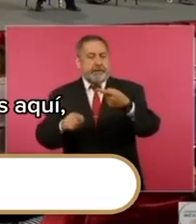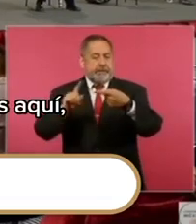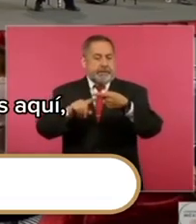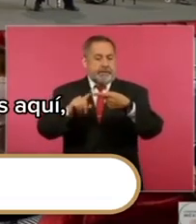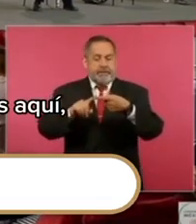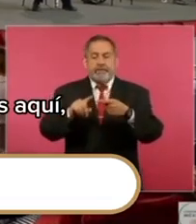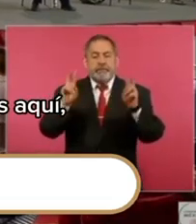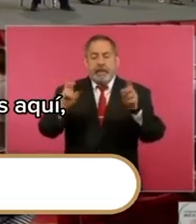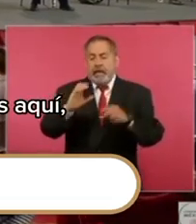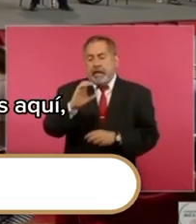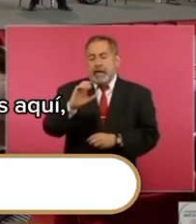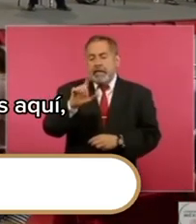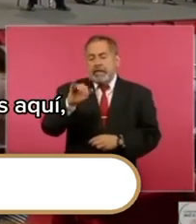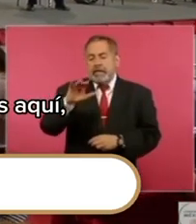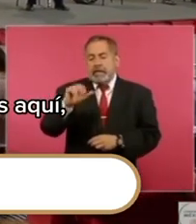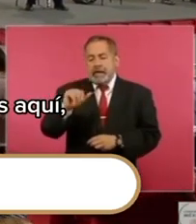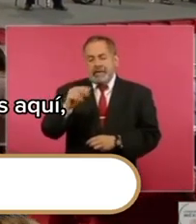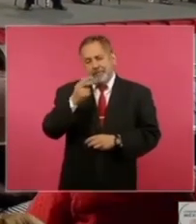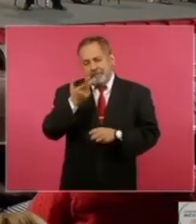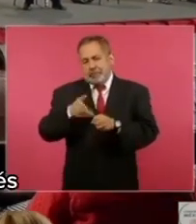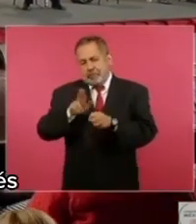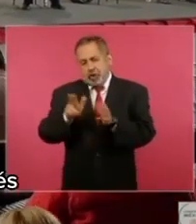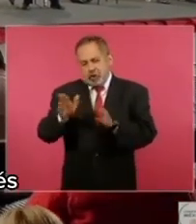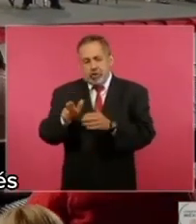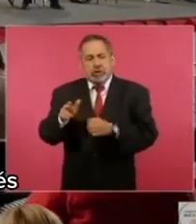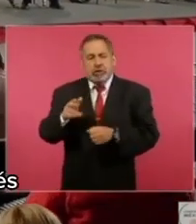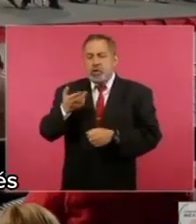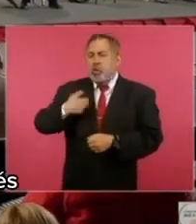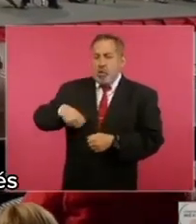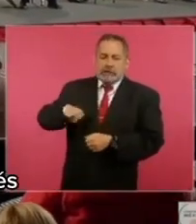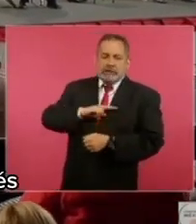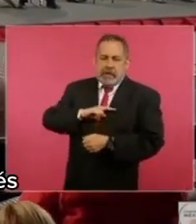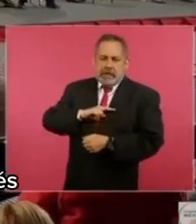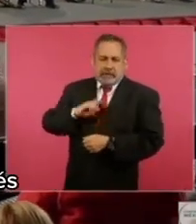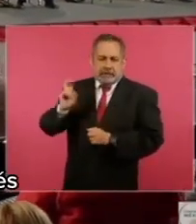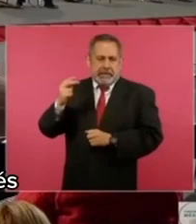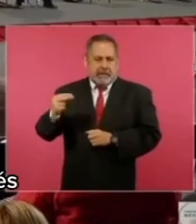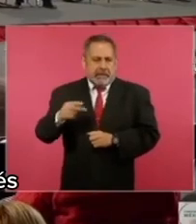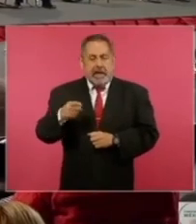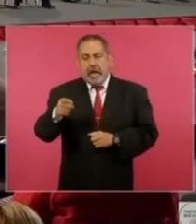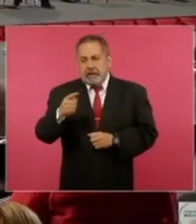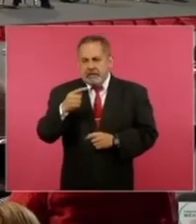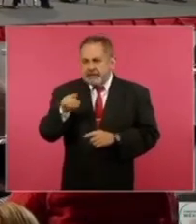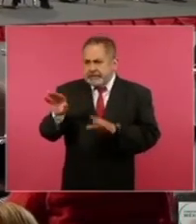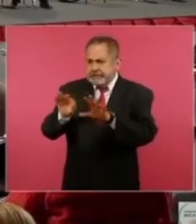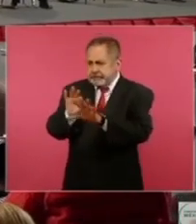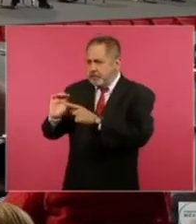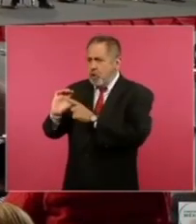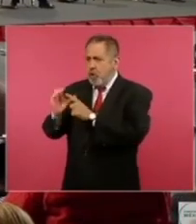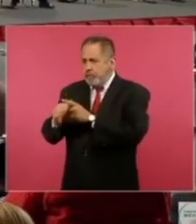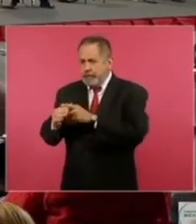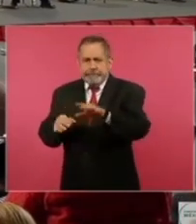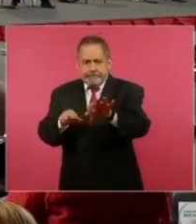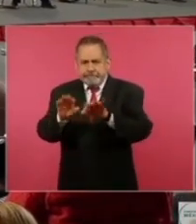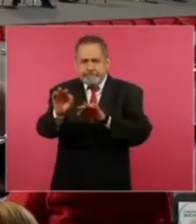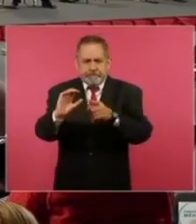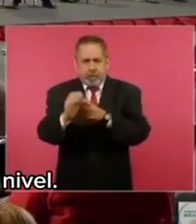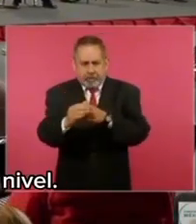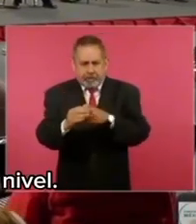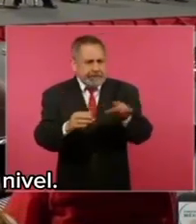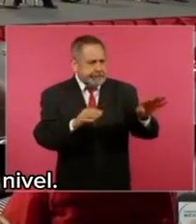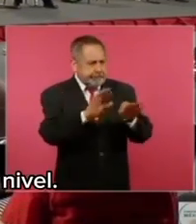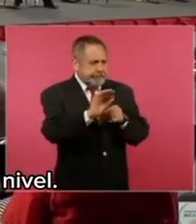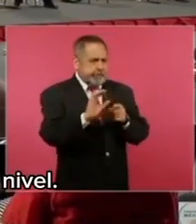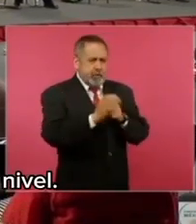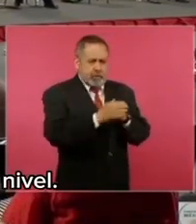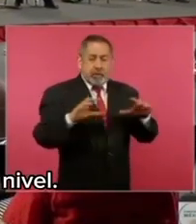la clínica es nuestra como lo anunciamos aquí se inició un proceso para crear comités de salud y bienestar